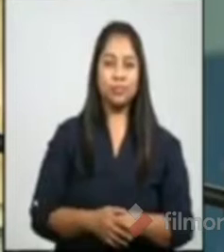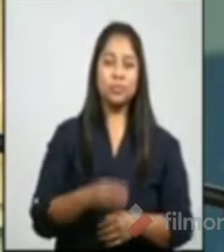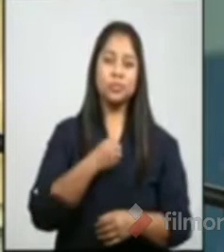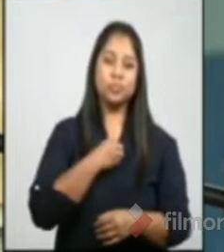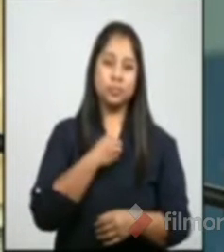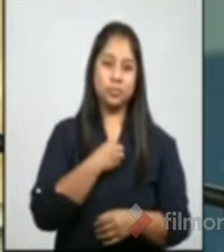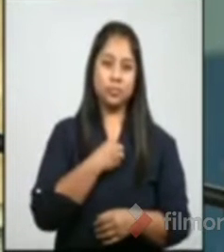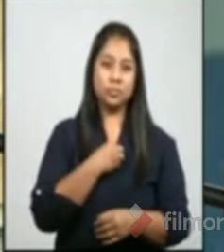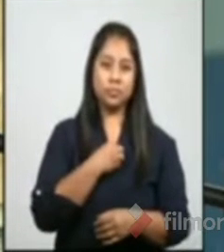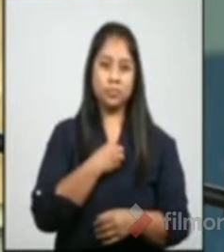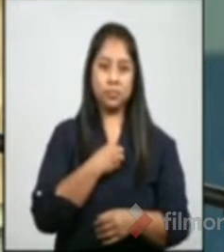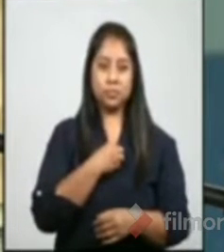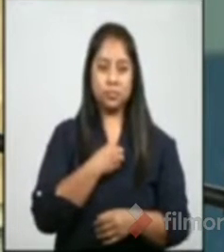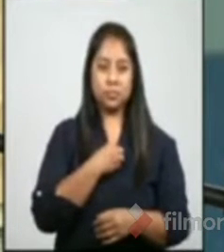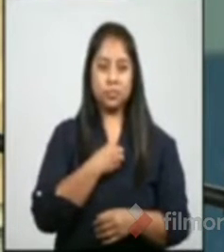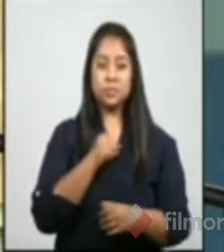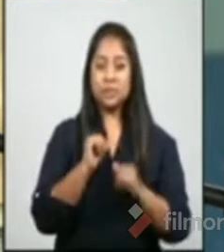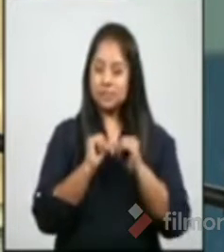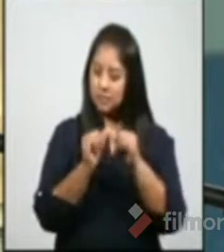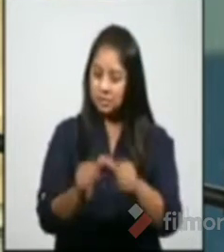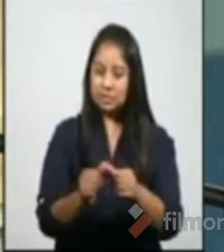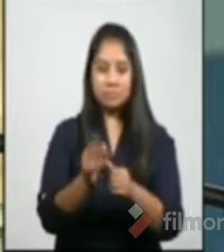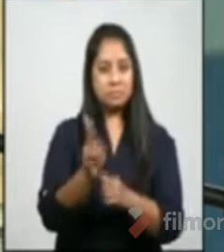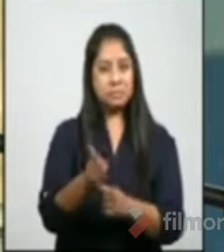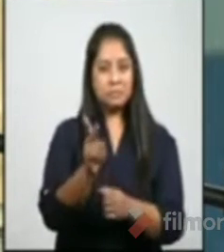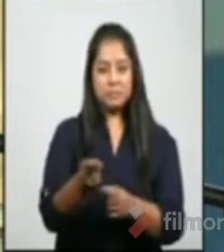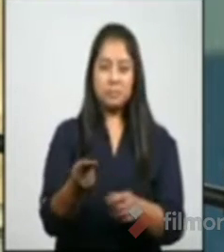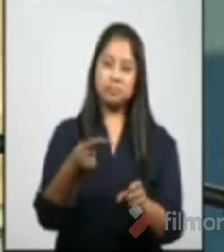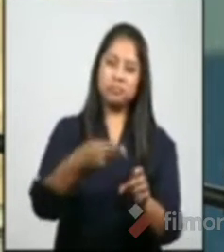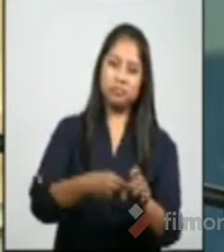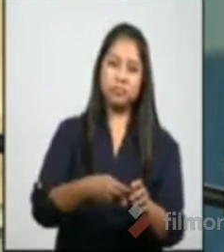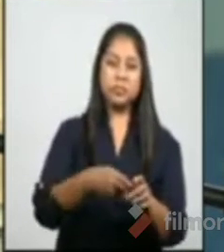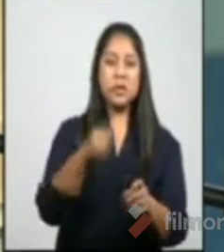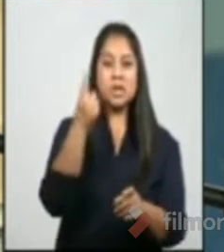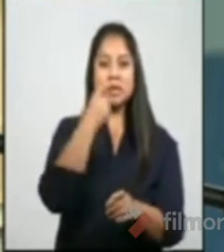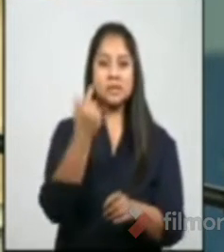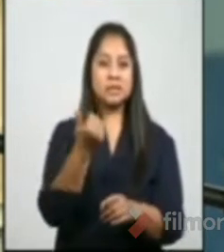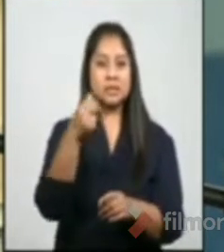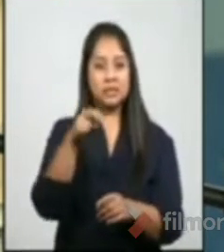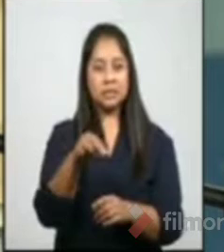Queremos que siempre tome a San Miguelito como un pueblo más